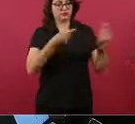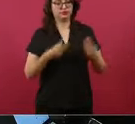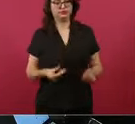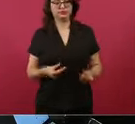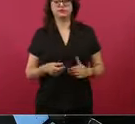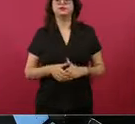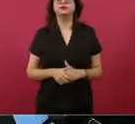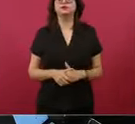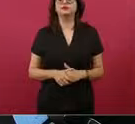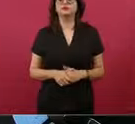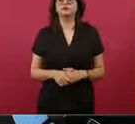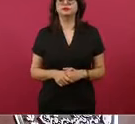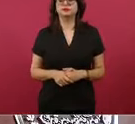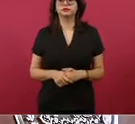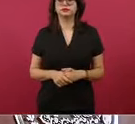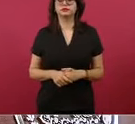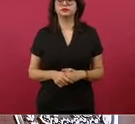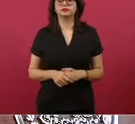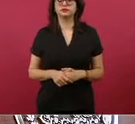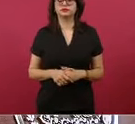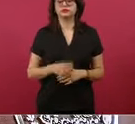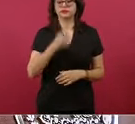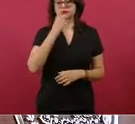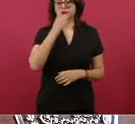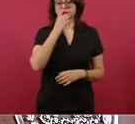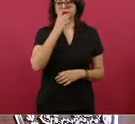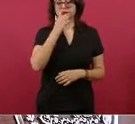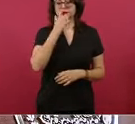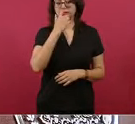me consigues una carpeta.